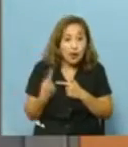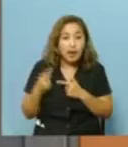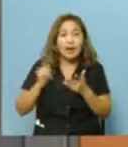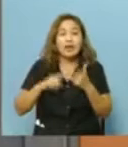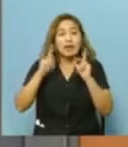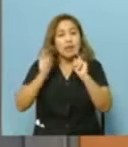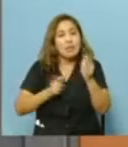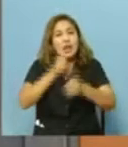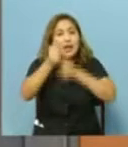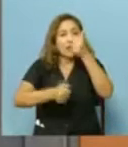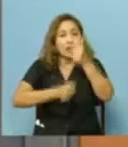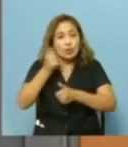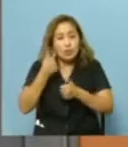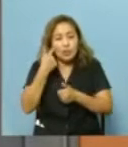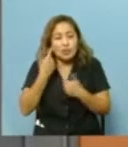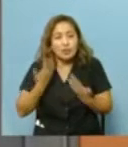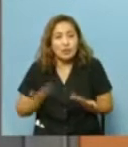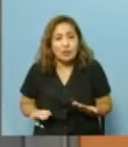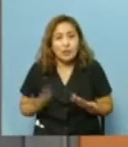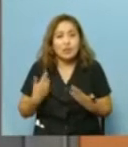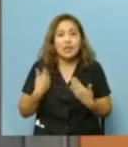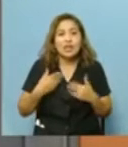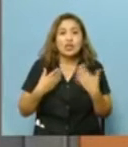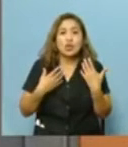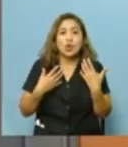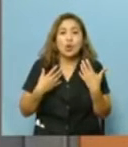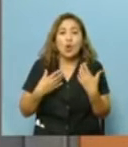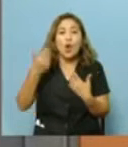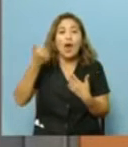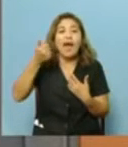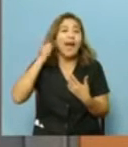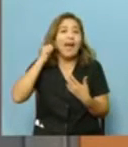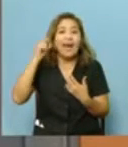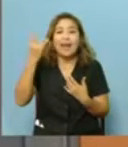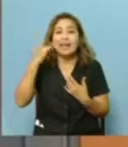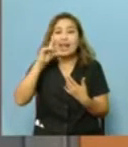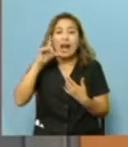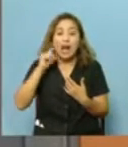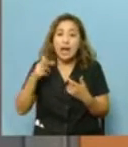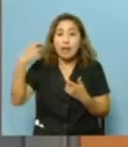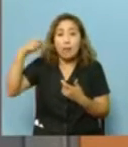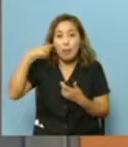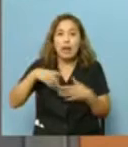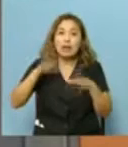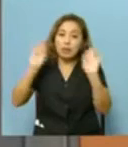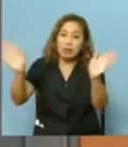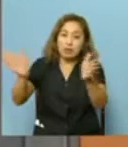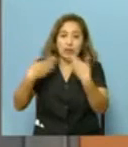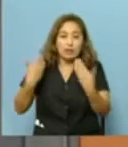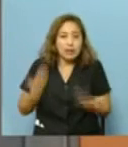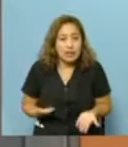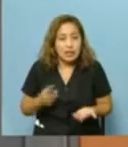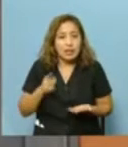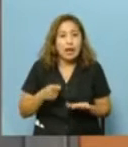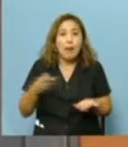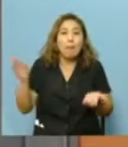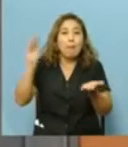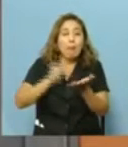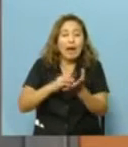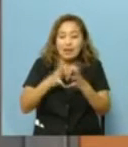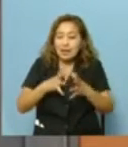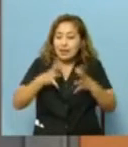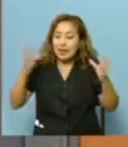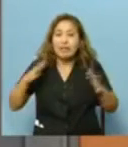también la industria no como hemos visto la sierra de la fundidora aguilar ahí en la localidad palpalá también y un cuadro más general